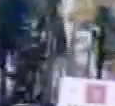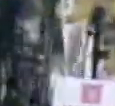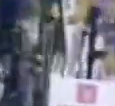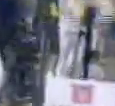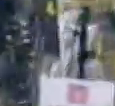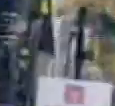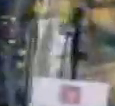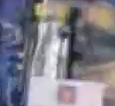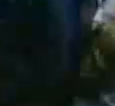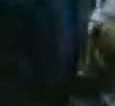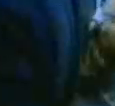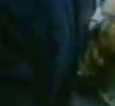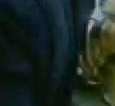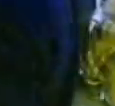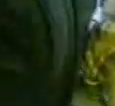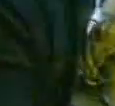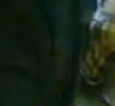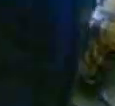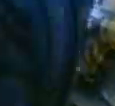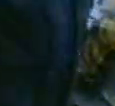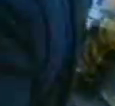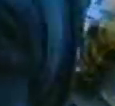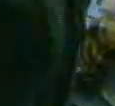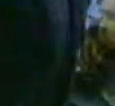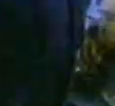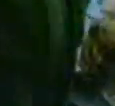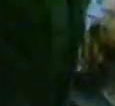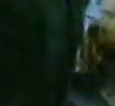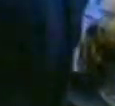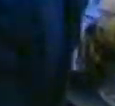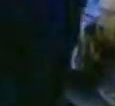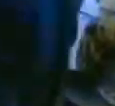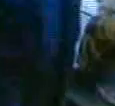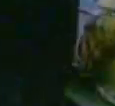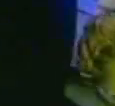novia genial, esa te quiero dedicar. Mi humilde